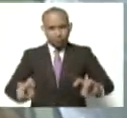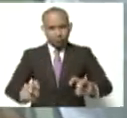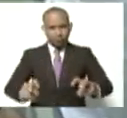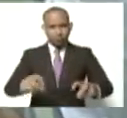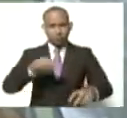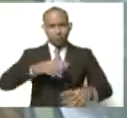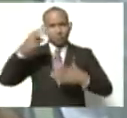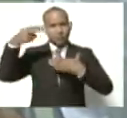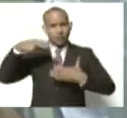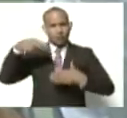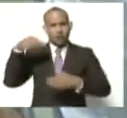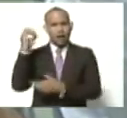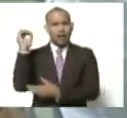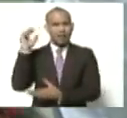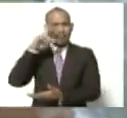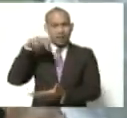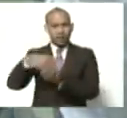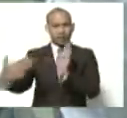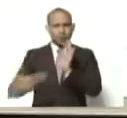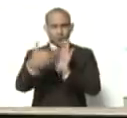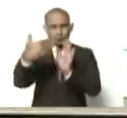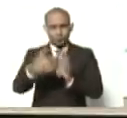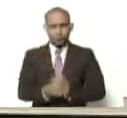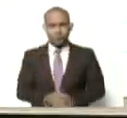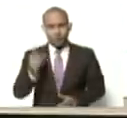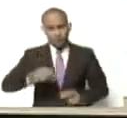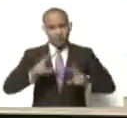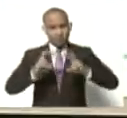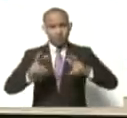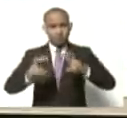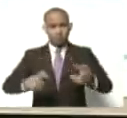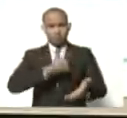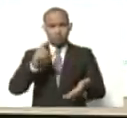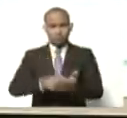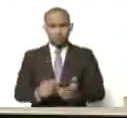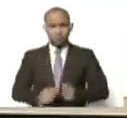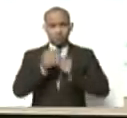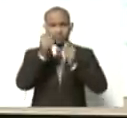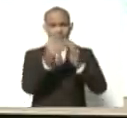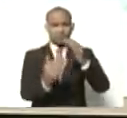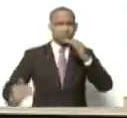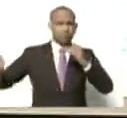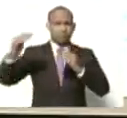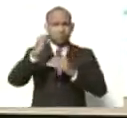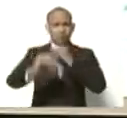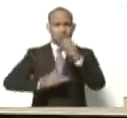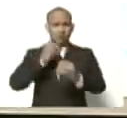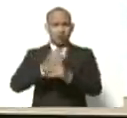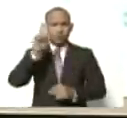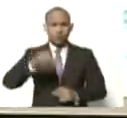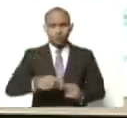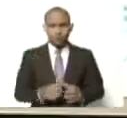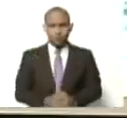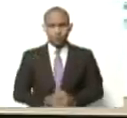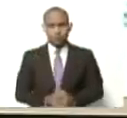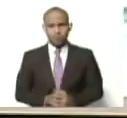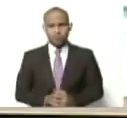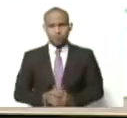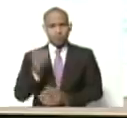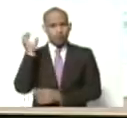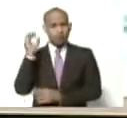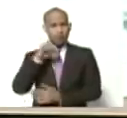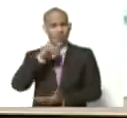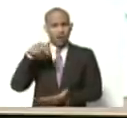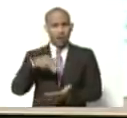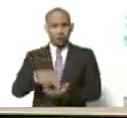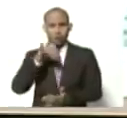a perpetrarse contra la Asamblea Nacional. Hay que investigarlo y llevarlo a su máxima expresión nacional e internacional, que la Asamblea Nacional